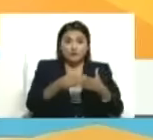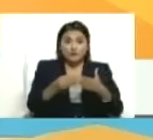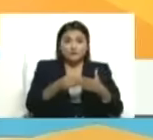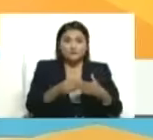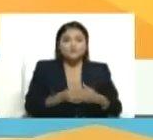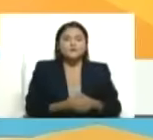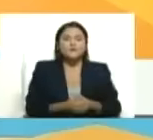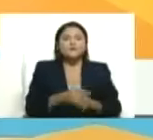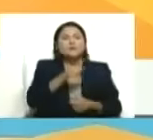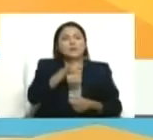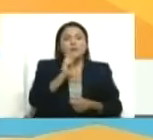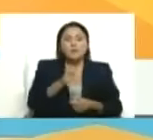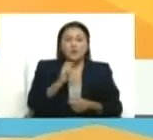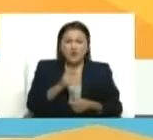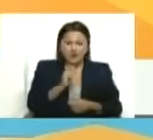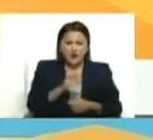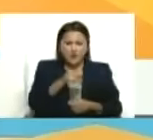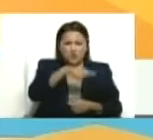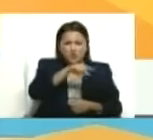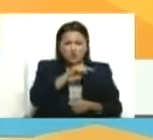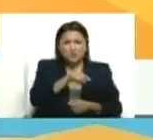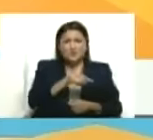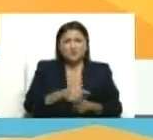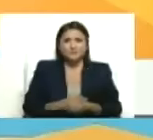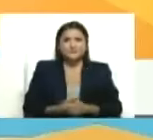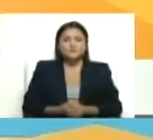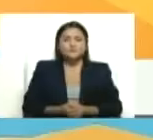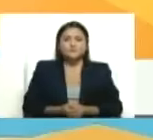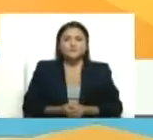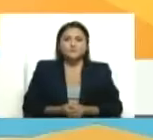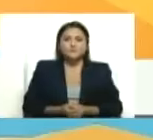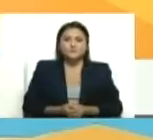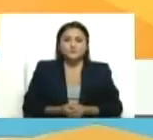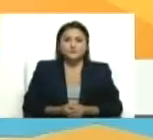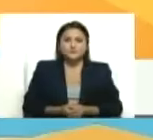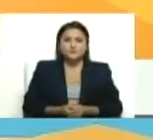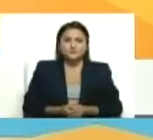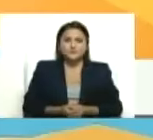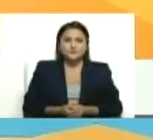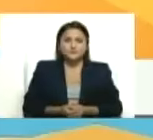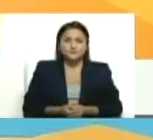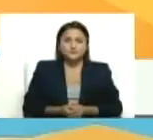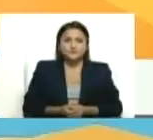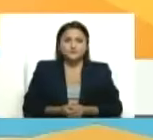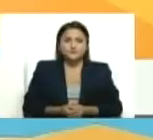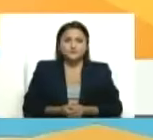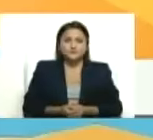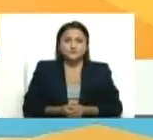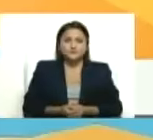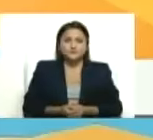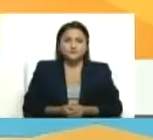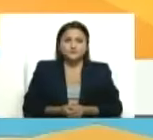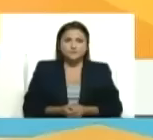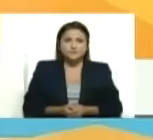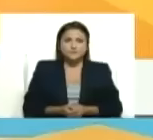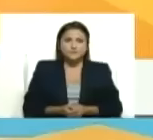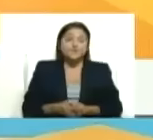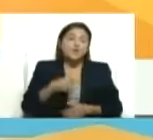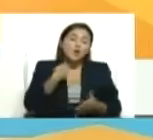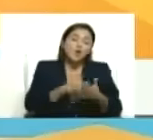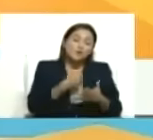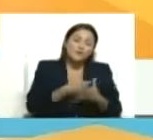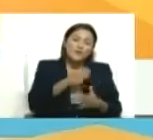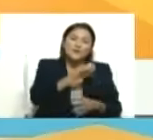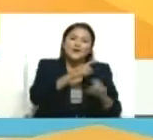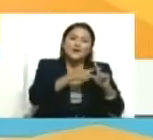a meter ese recurso absolutamente aventurero y atentatorio con nuestra soberanía los pagó la exon móvil lo